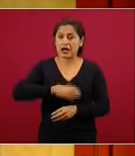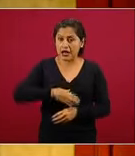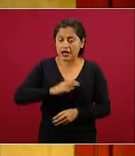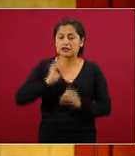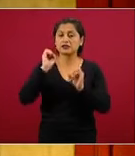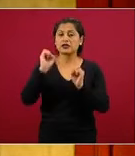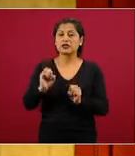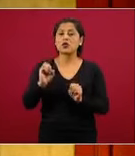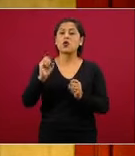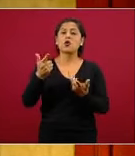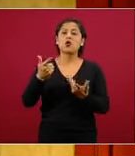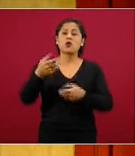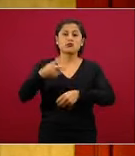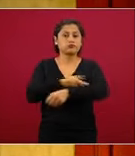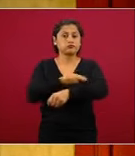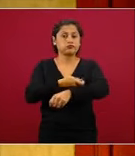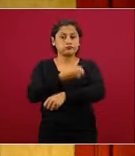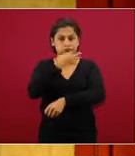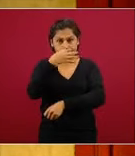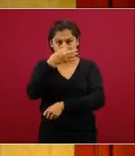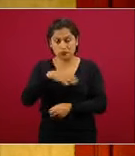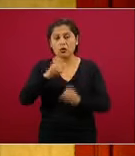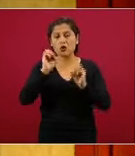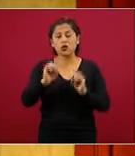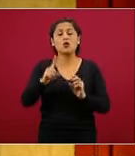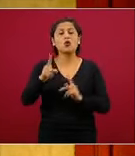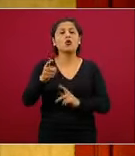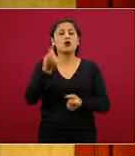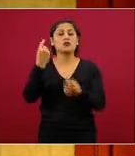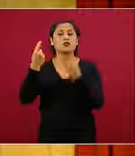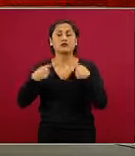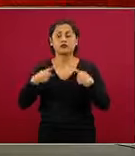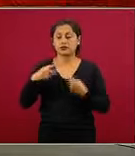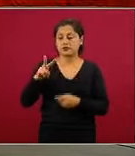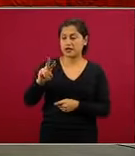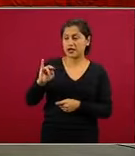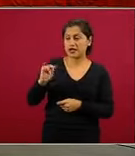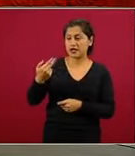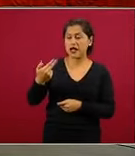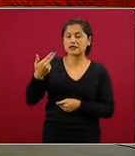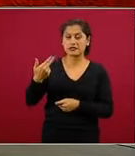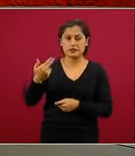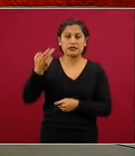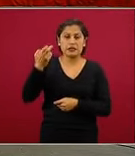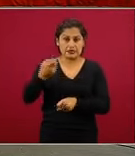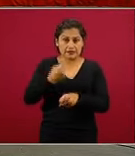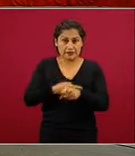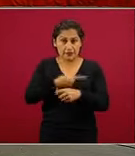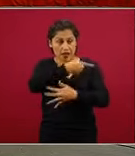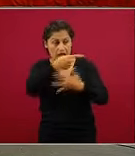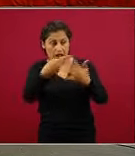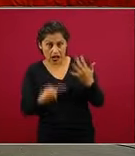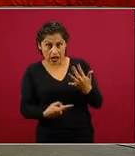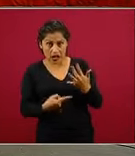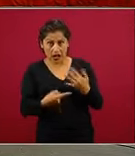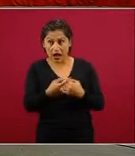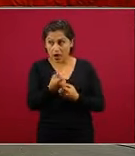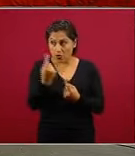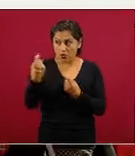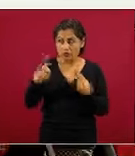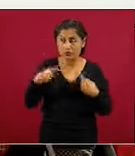viven con VIH y han tenido un deterioro importante del sistema inmune. Todas estas personas, si presentan estos